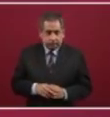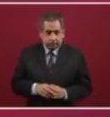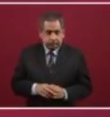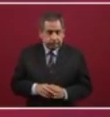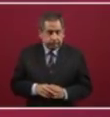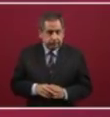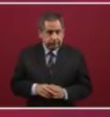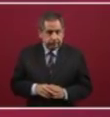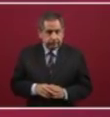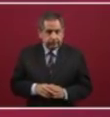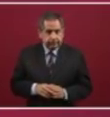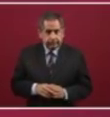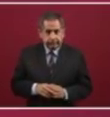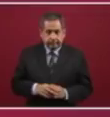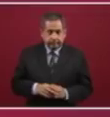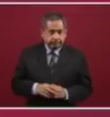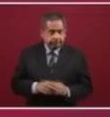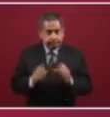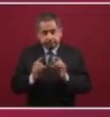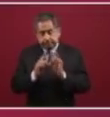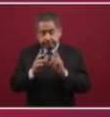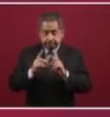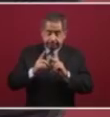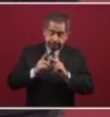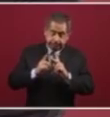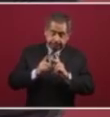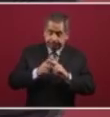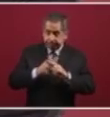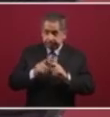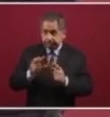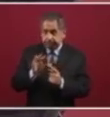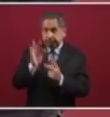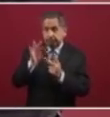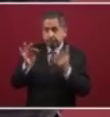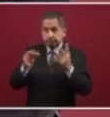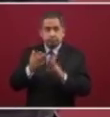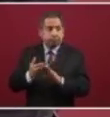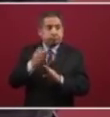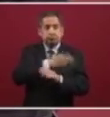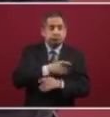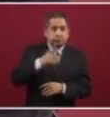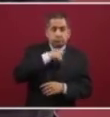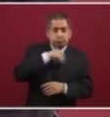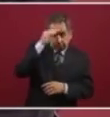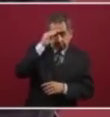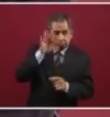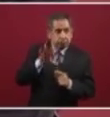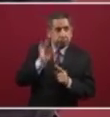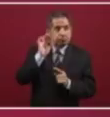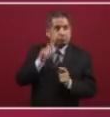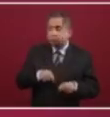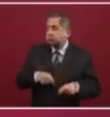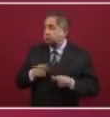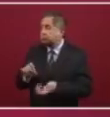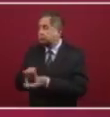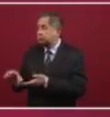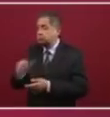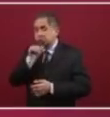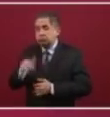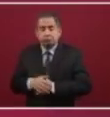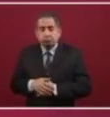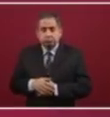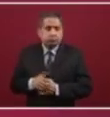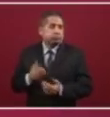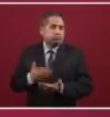esta variable, como dirían los técnicos, no se consideraba. El de atender